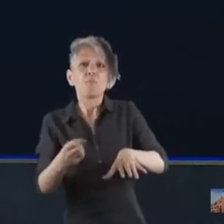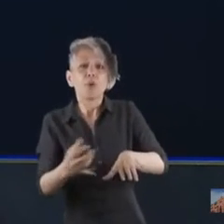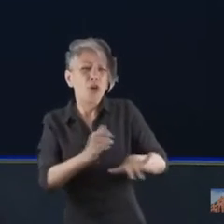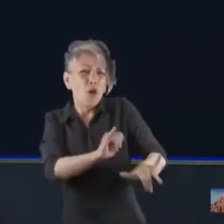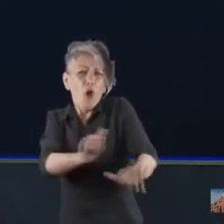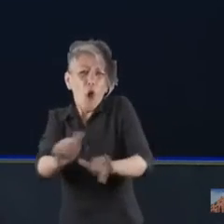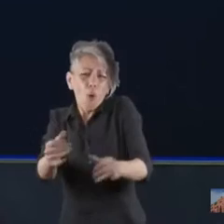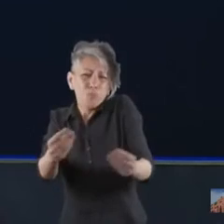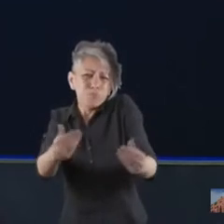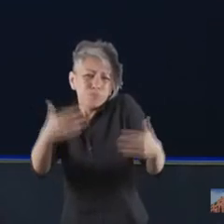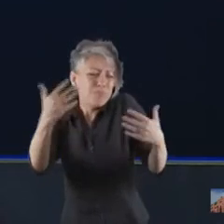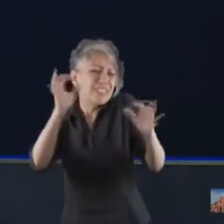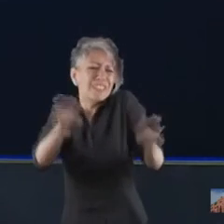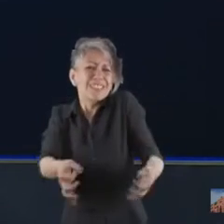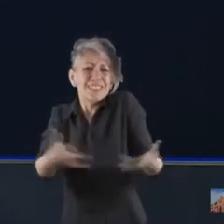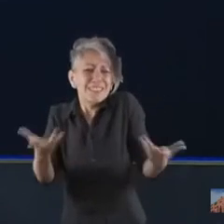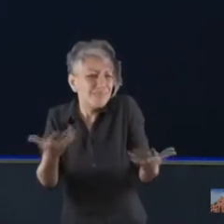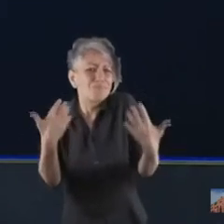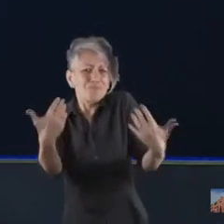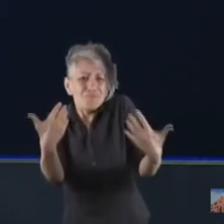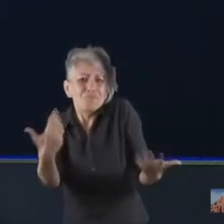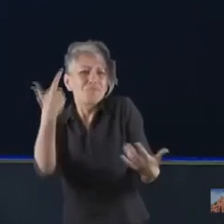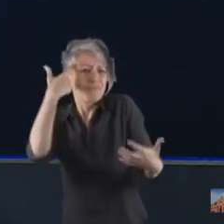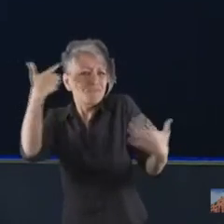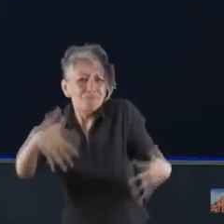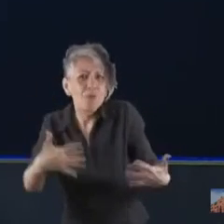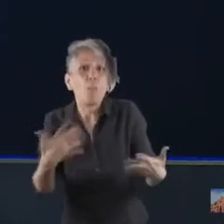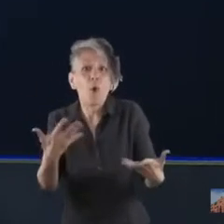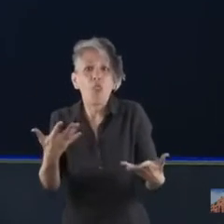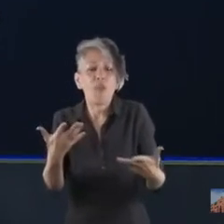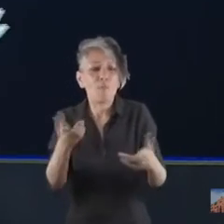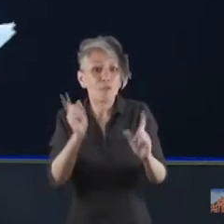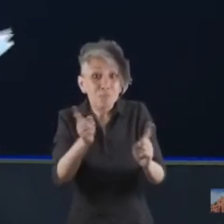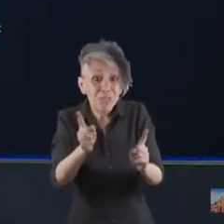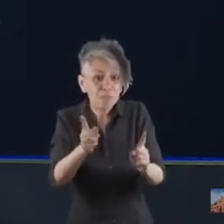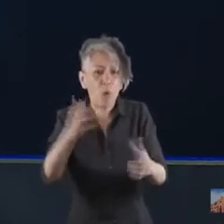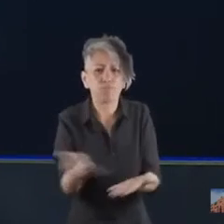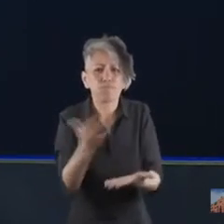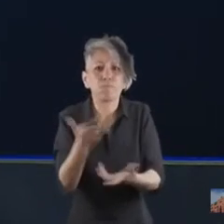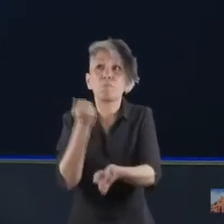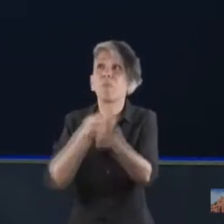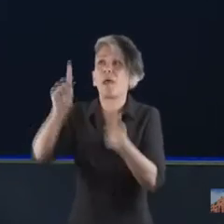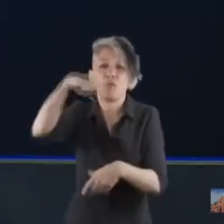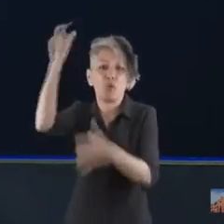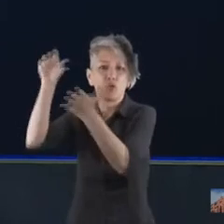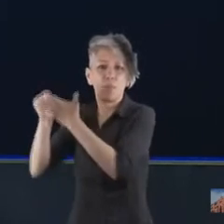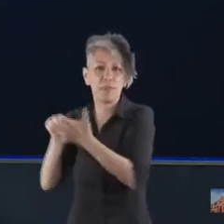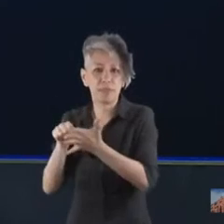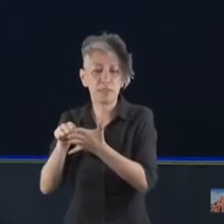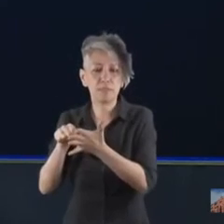también una oportunidad para vender trabajo argentino al mundo quiero en tercer lugar